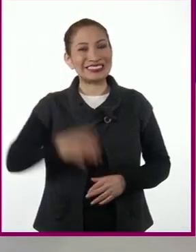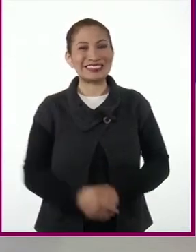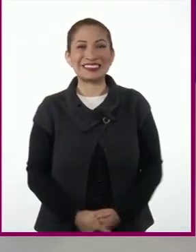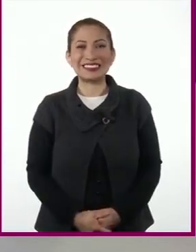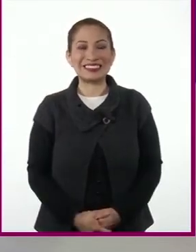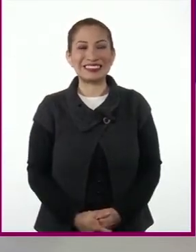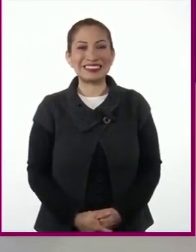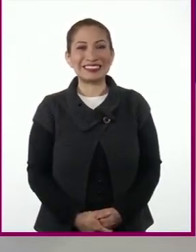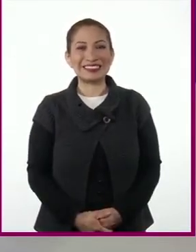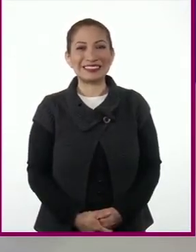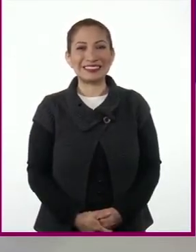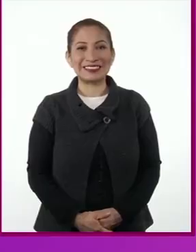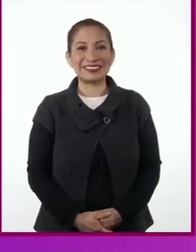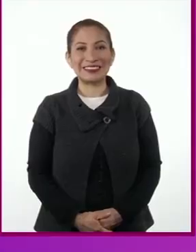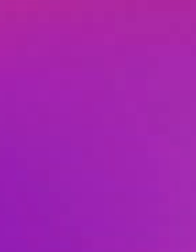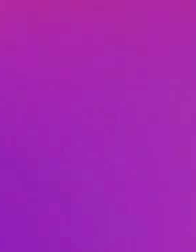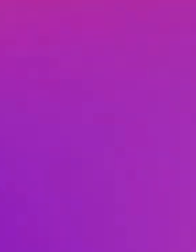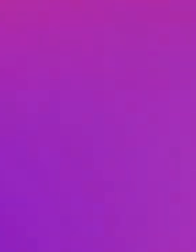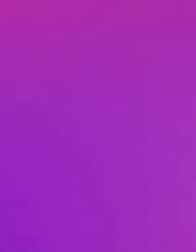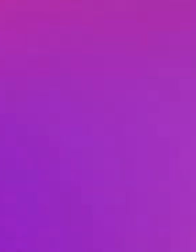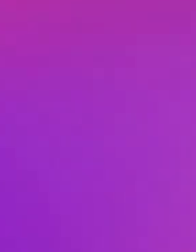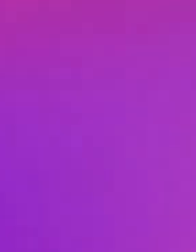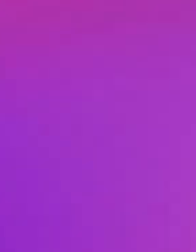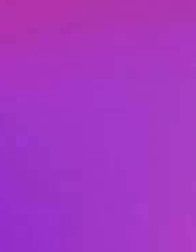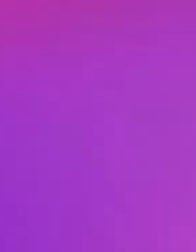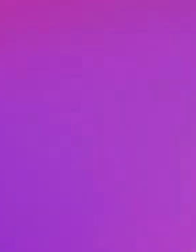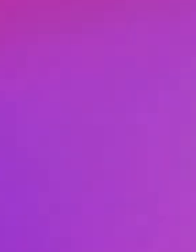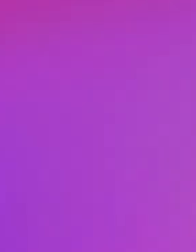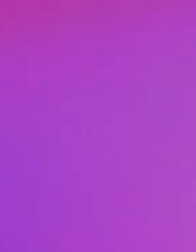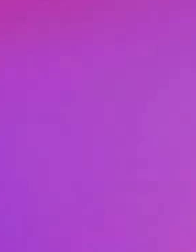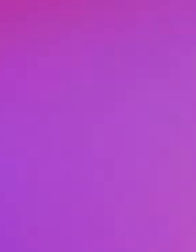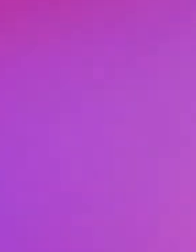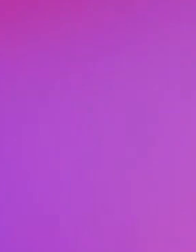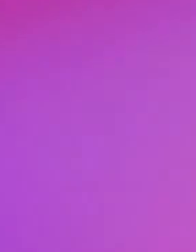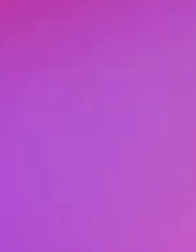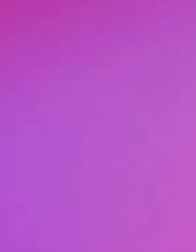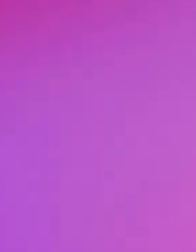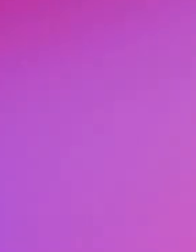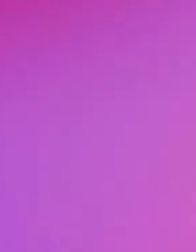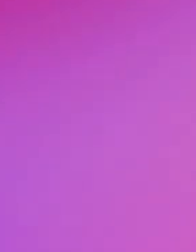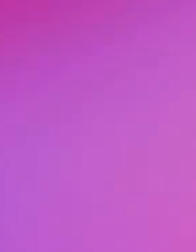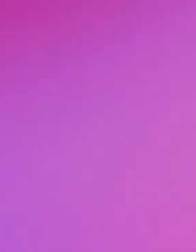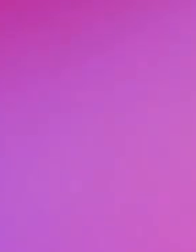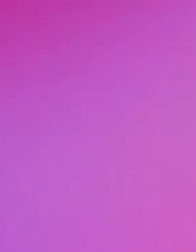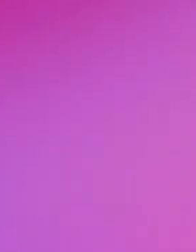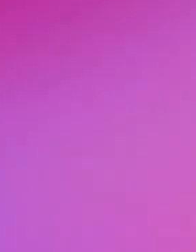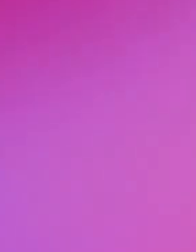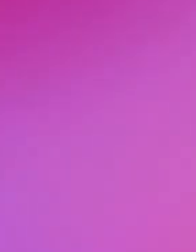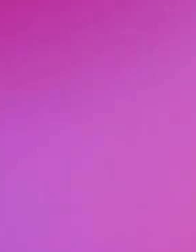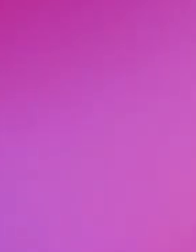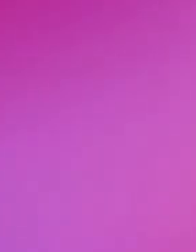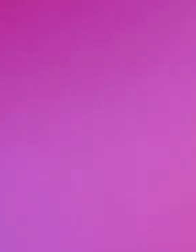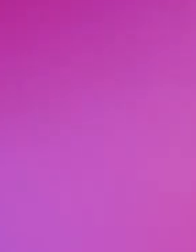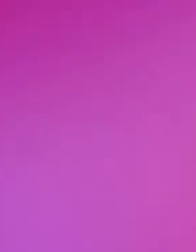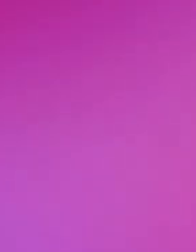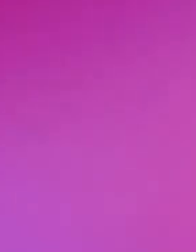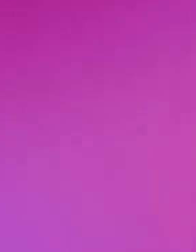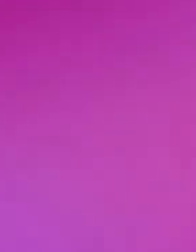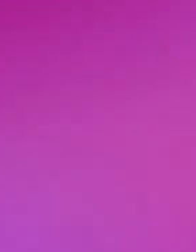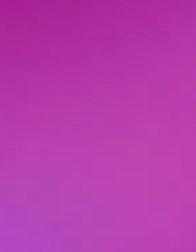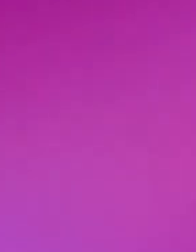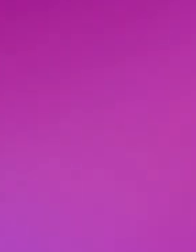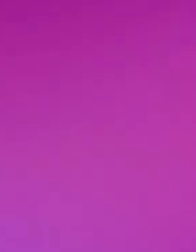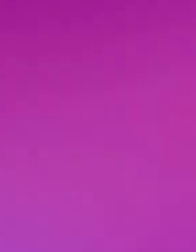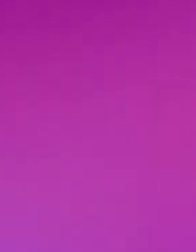pronto! Si tienes dudas o necesitas ayuda, llama al Centro de Apoyo Pedagógico a Distancia. El número